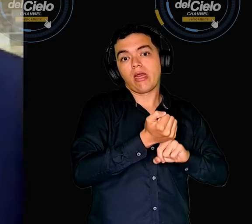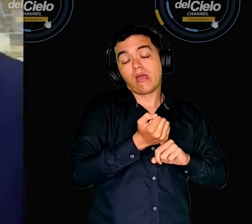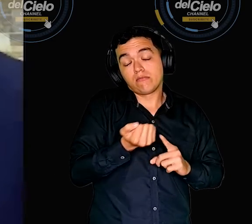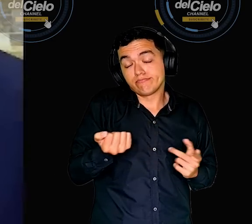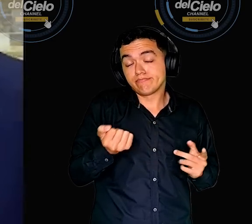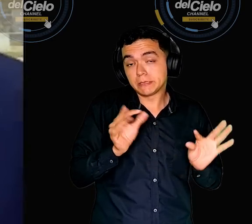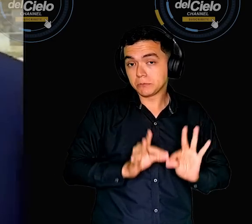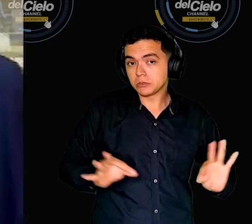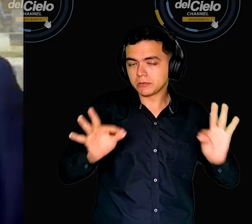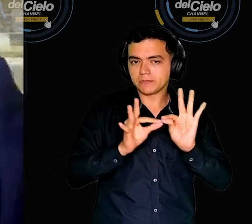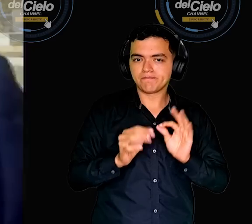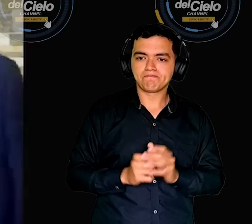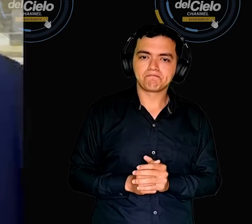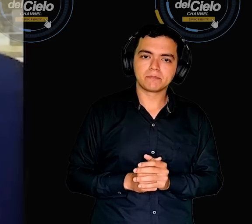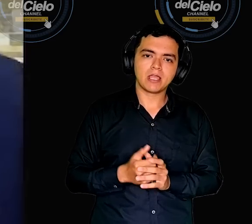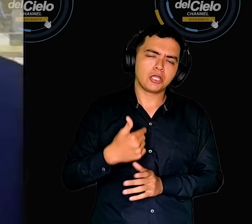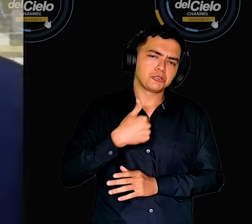La familia